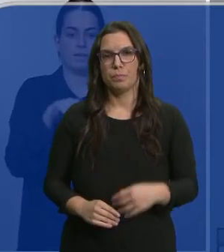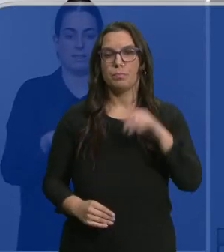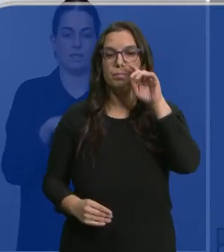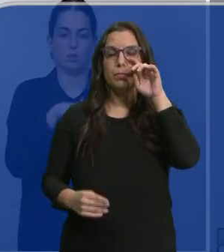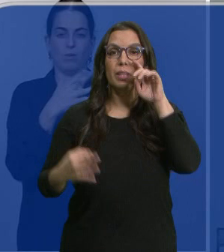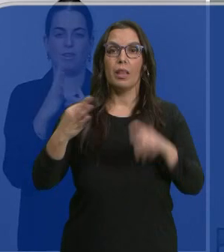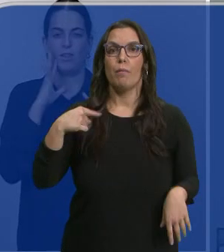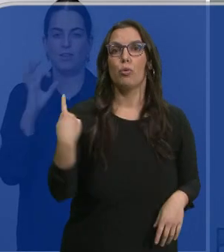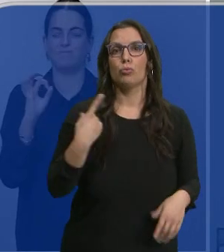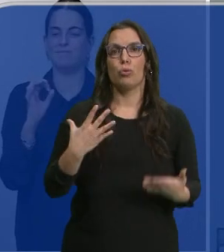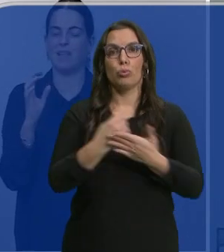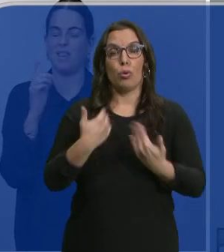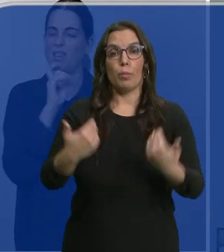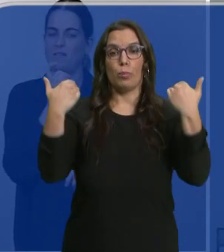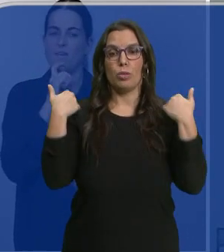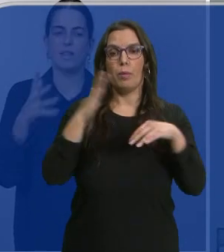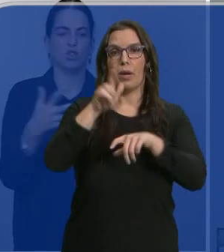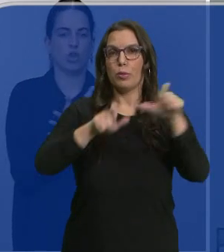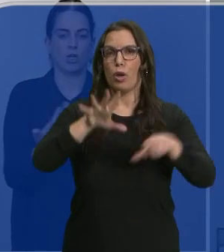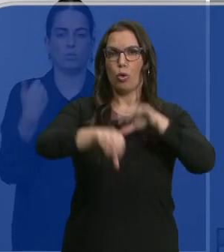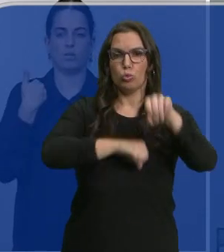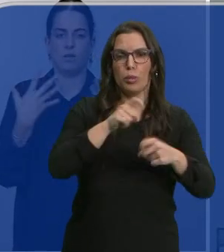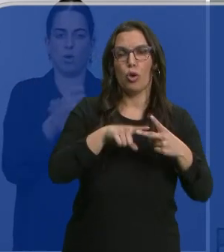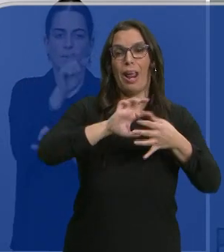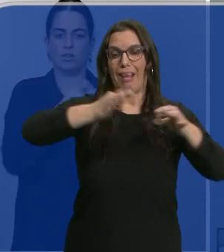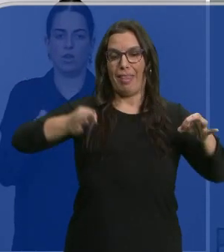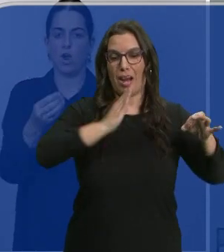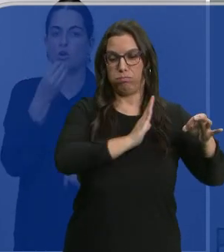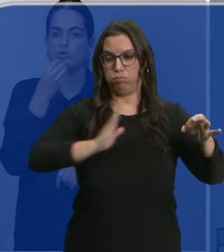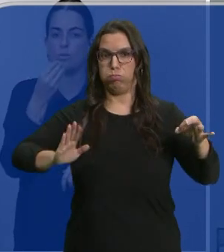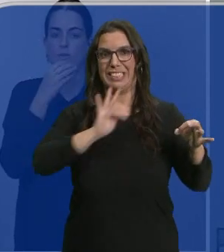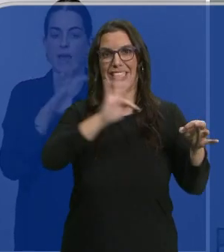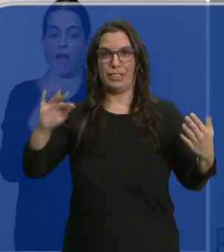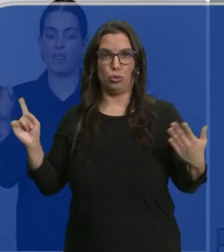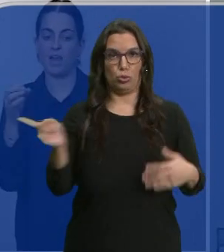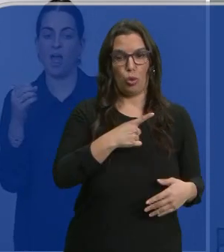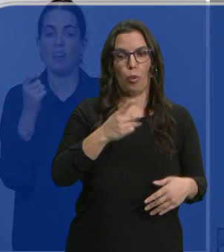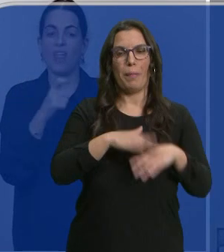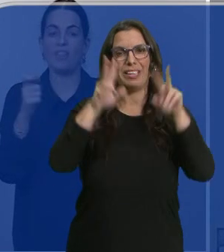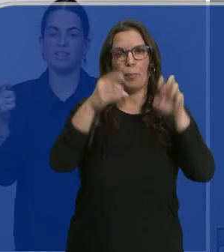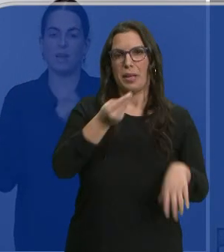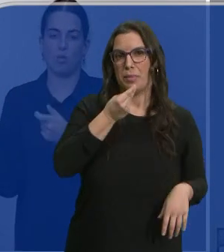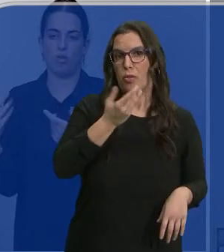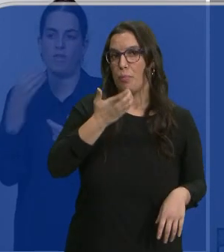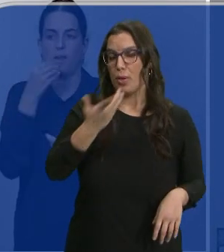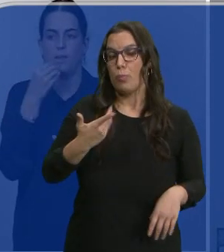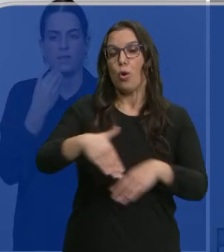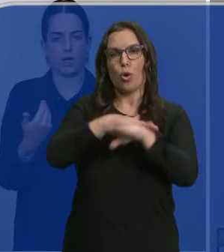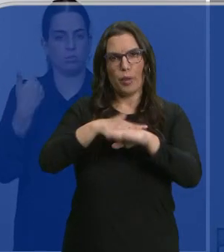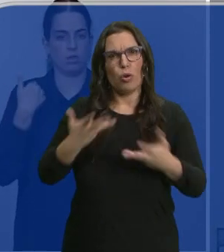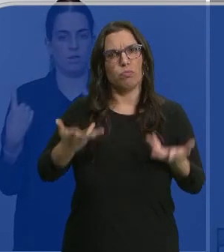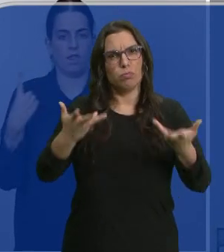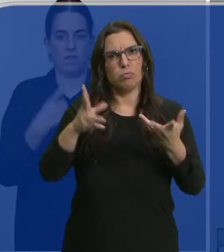Tenemos que ser todos responsables con los consumidores, con el resto de cadena de distribución de la alimentación. El Gobierno